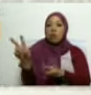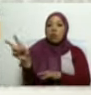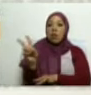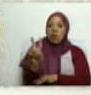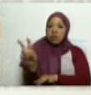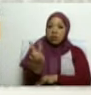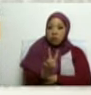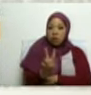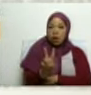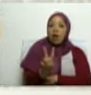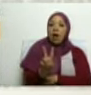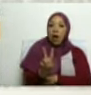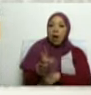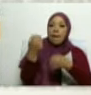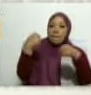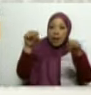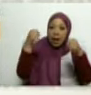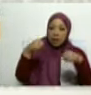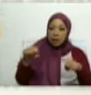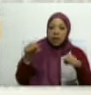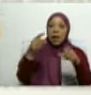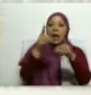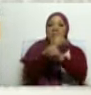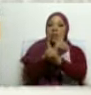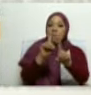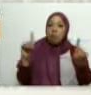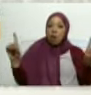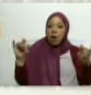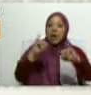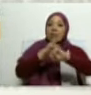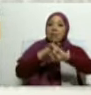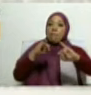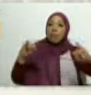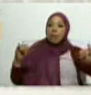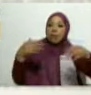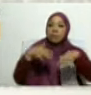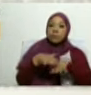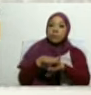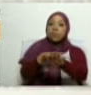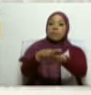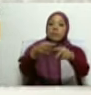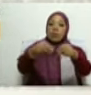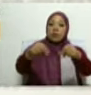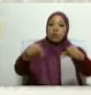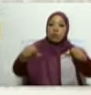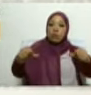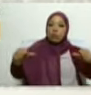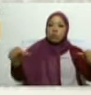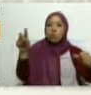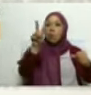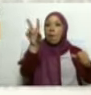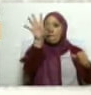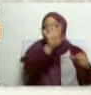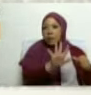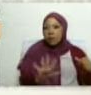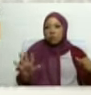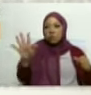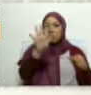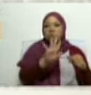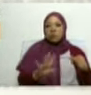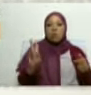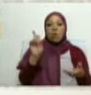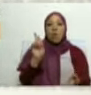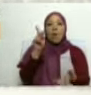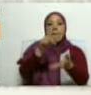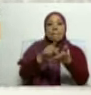de Venezuela a ejercer la soberanía, independencia e integridad territorial del país y el derecho a la